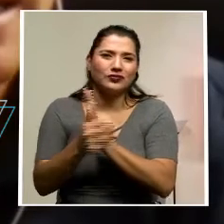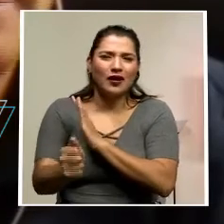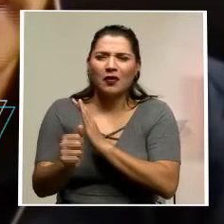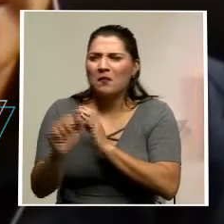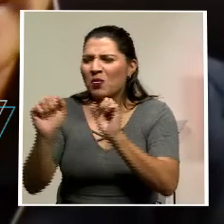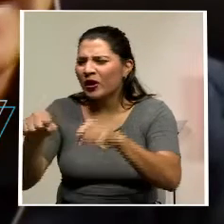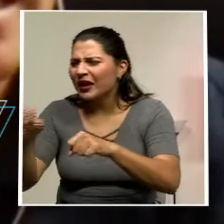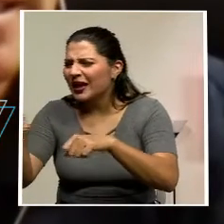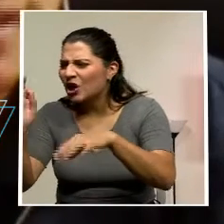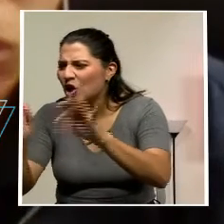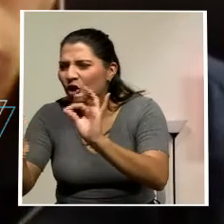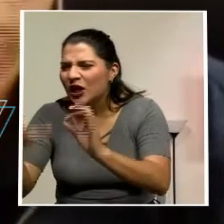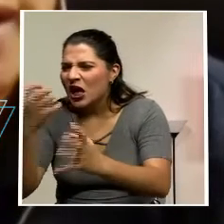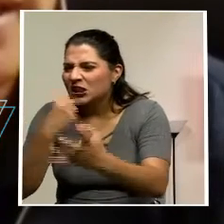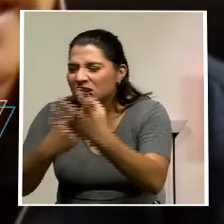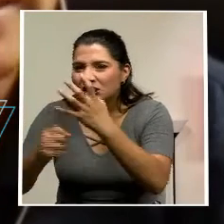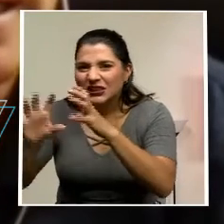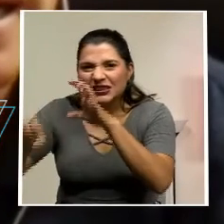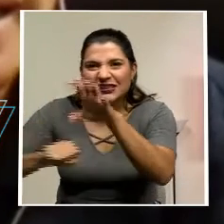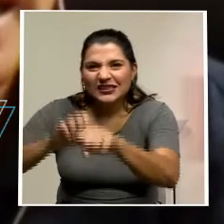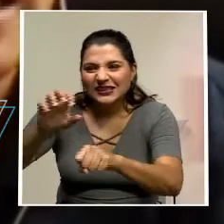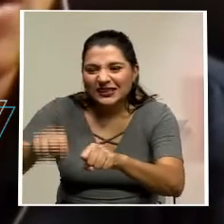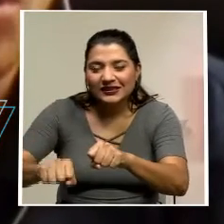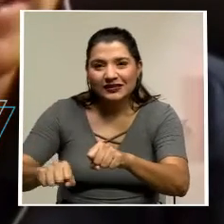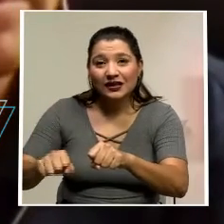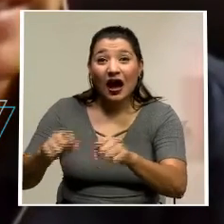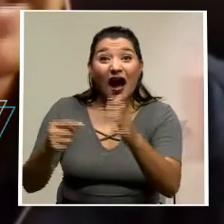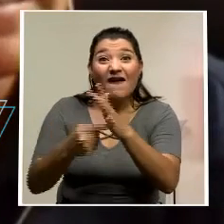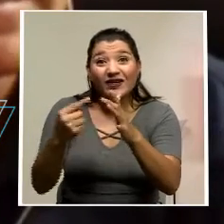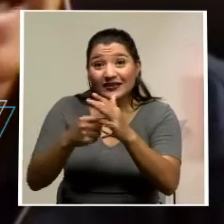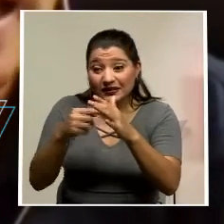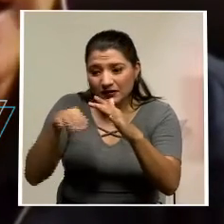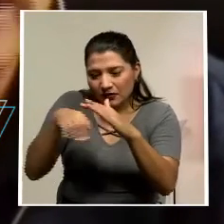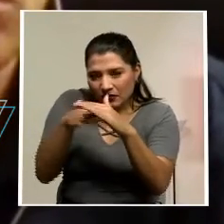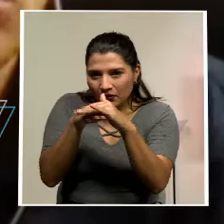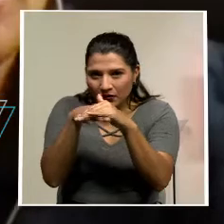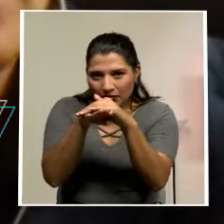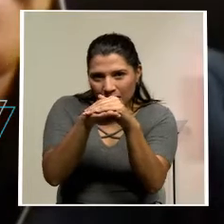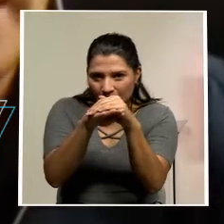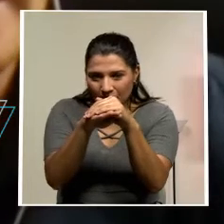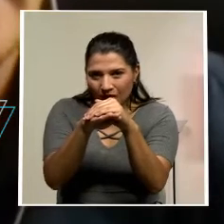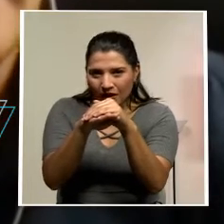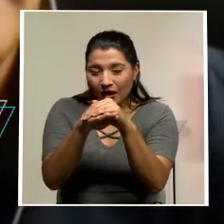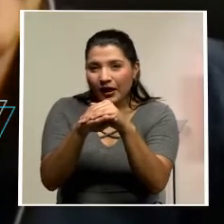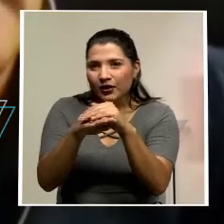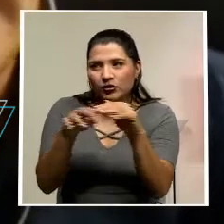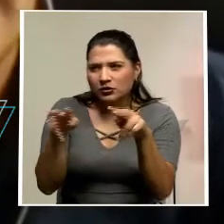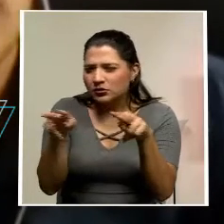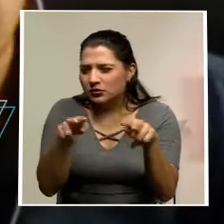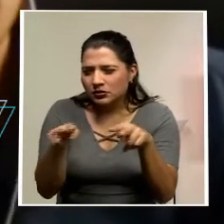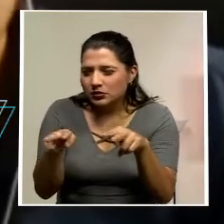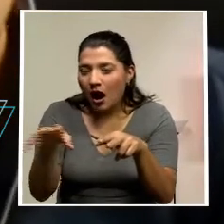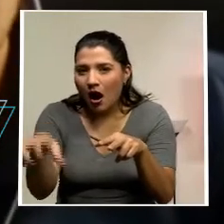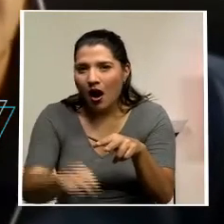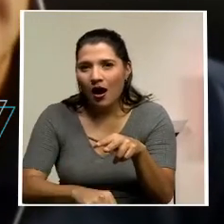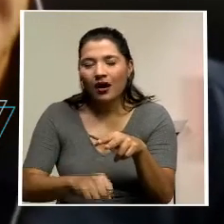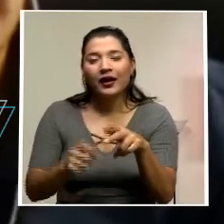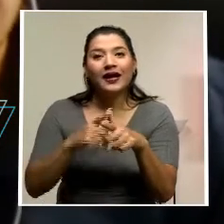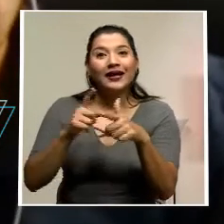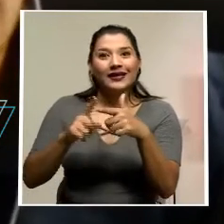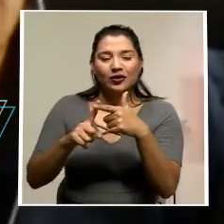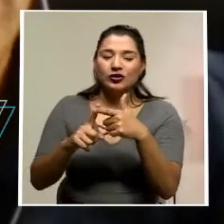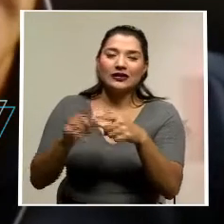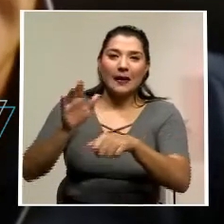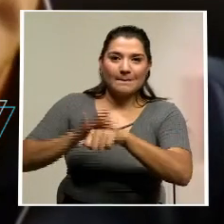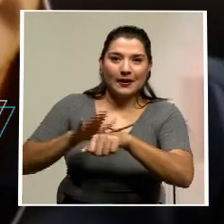encontrar las presas que se esconden entre la arena o las presas que están nadando. Entonces realmente ese sentido les ayuda en